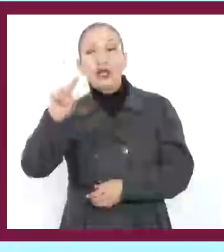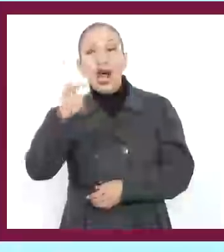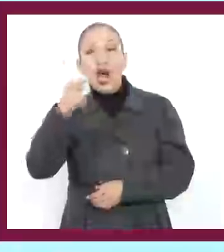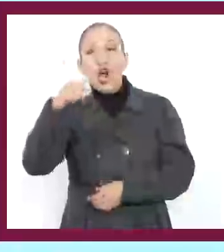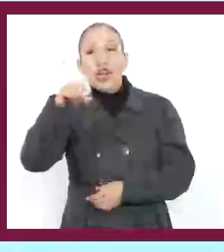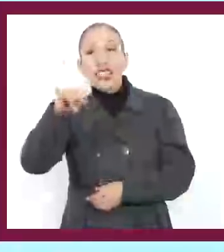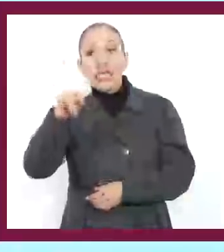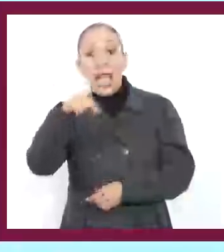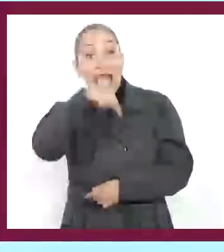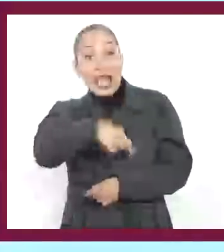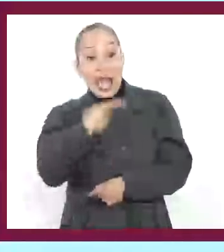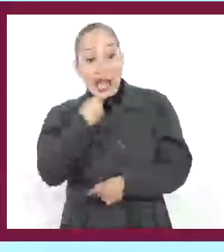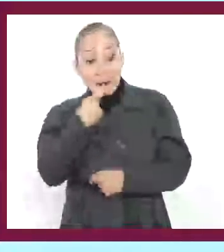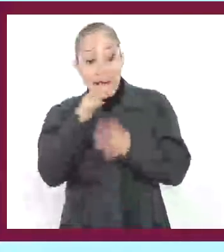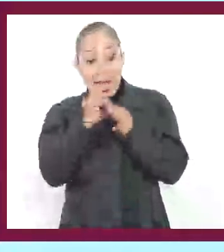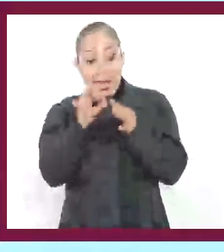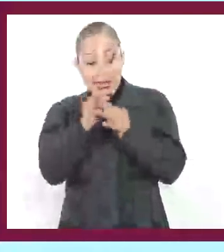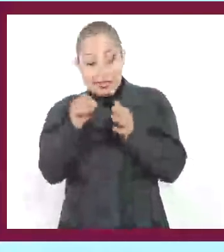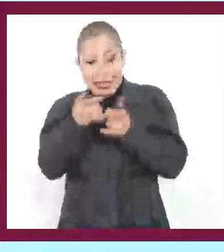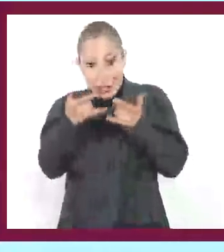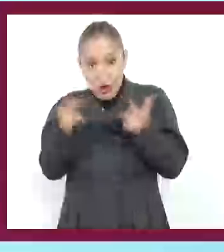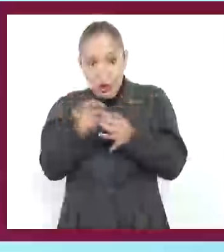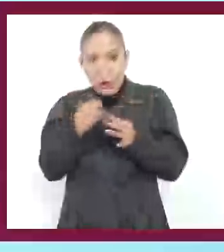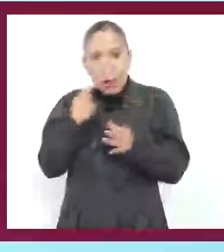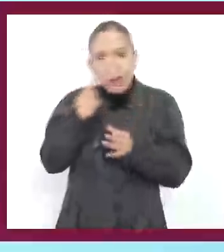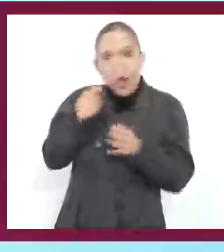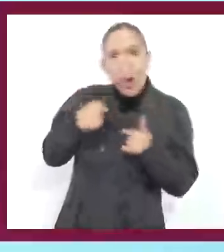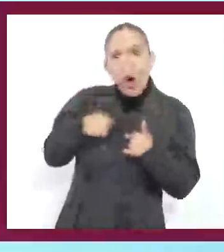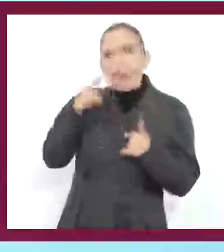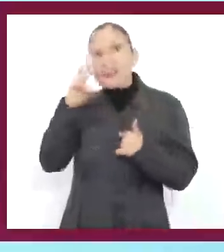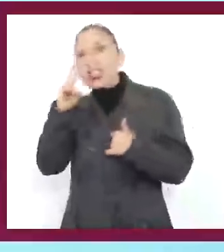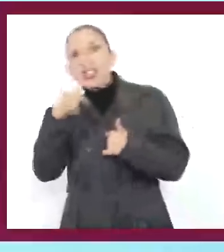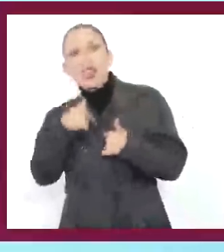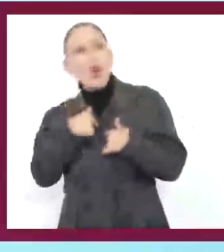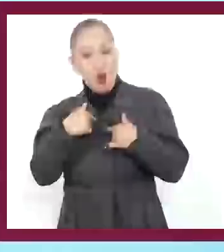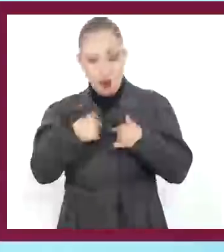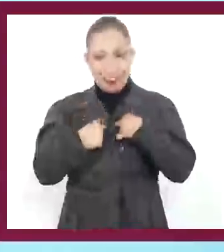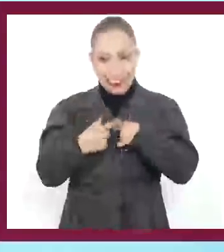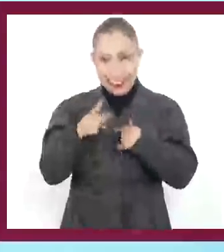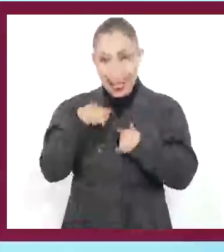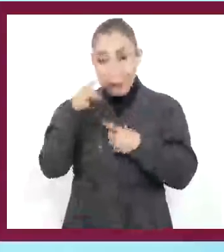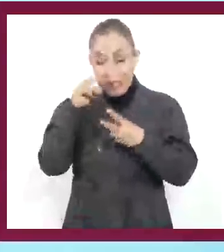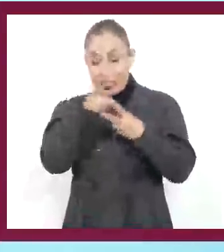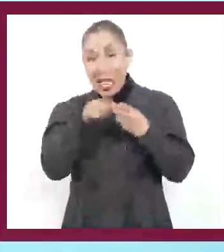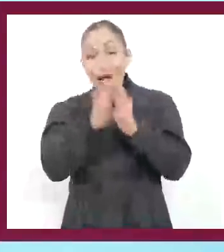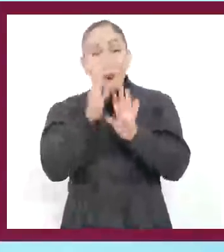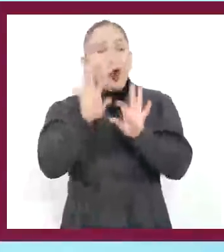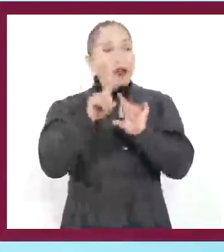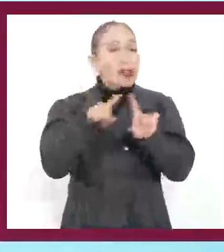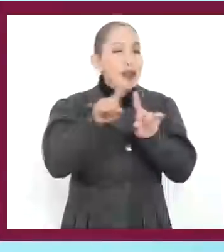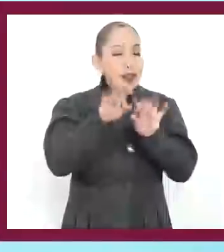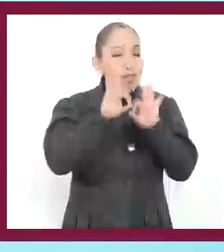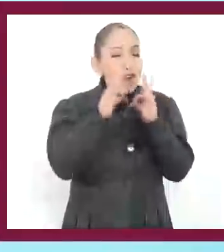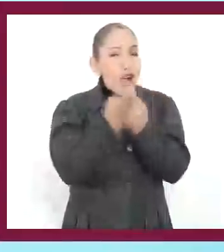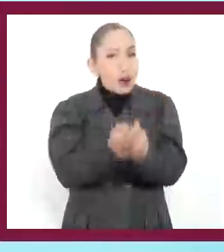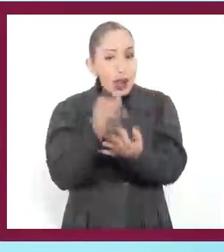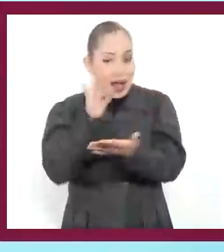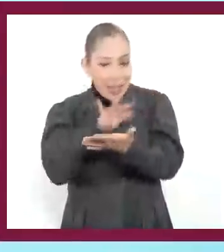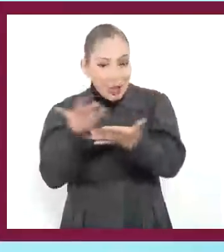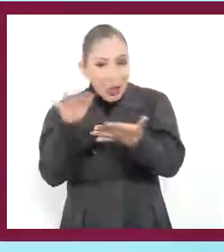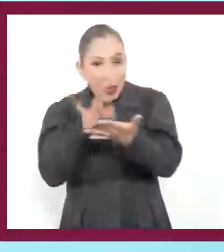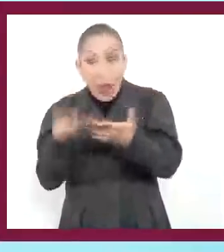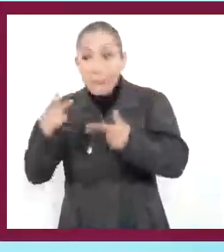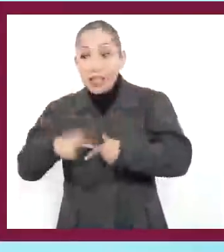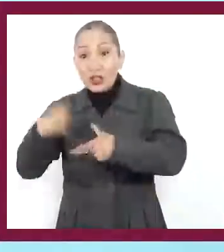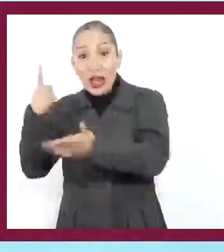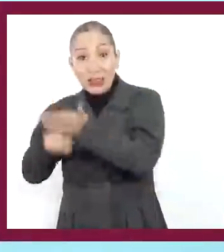primera persona su historia y la de los otros. Ahora que conocen más sobre los textos literarios de los personajes y